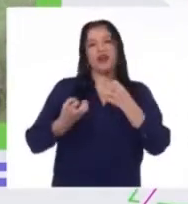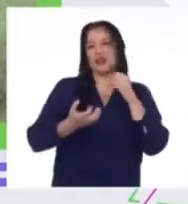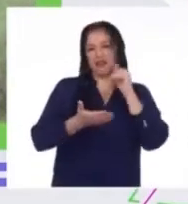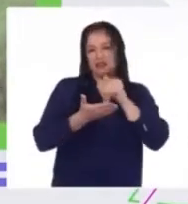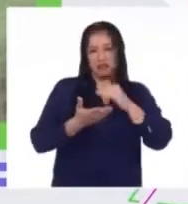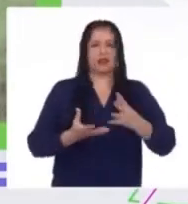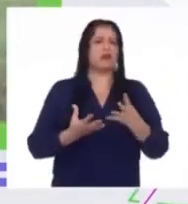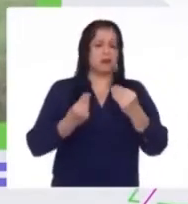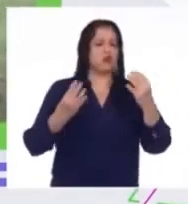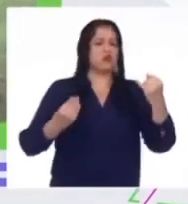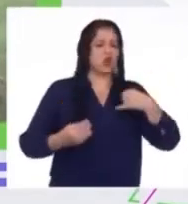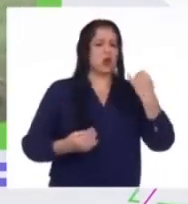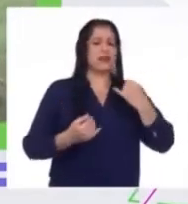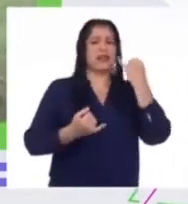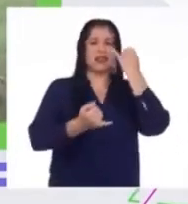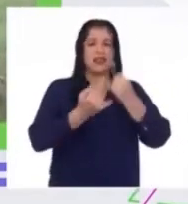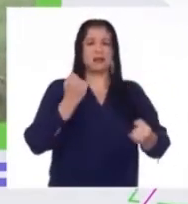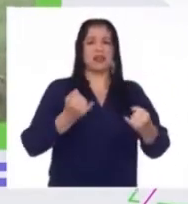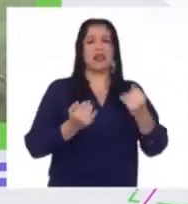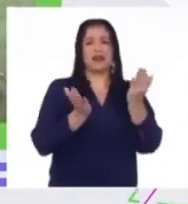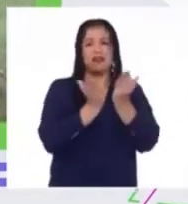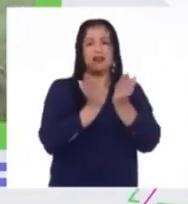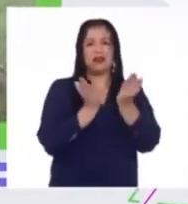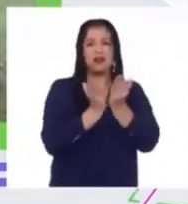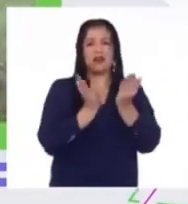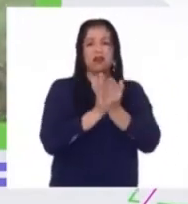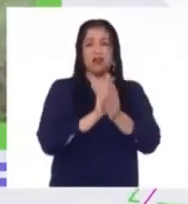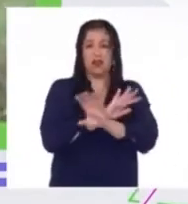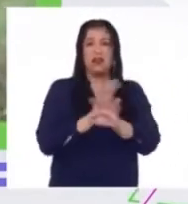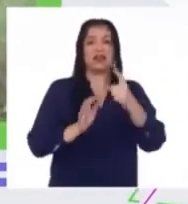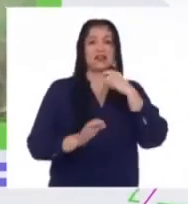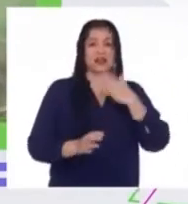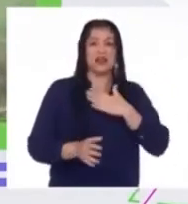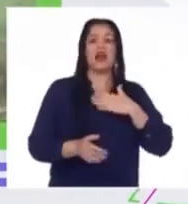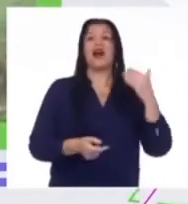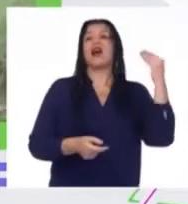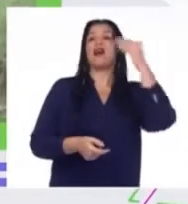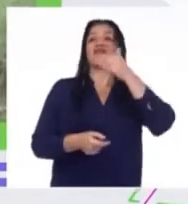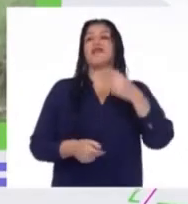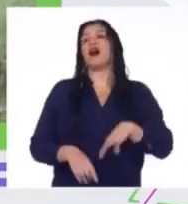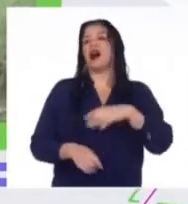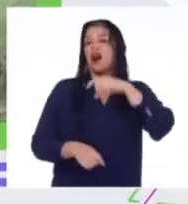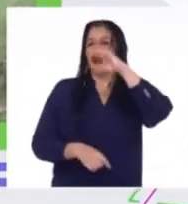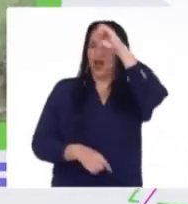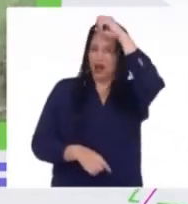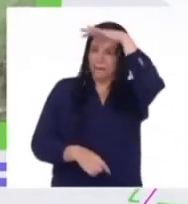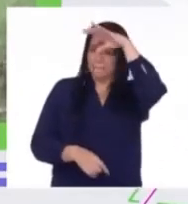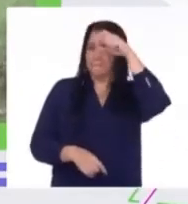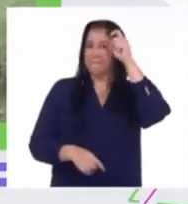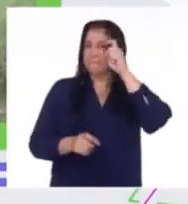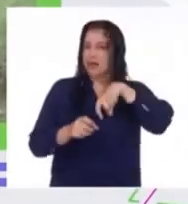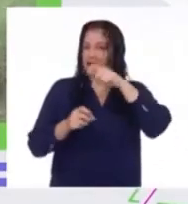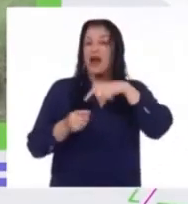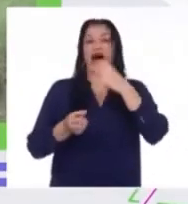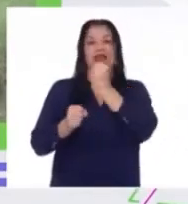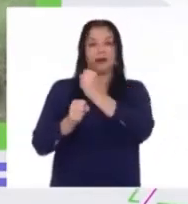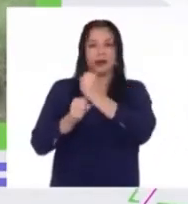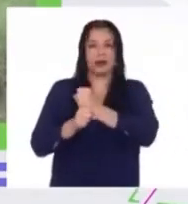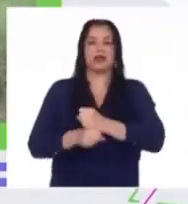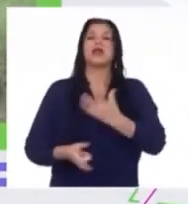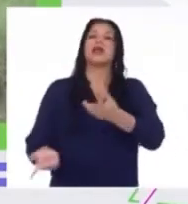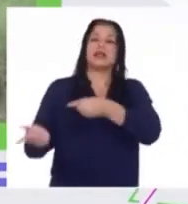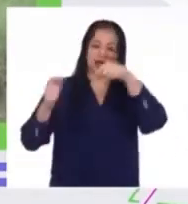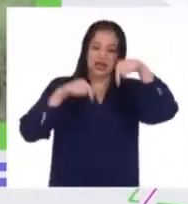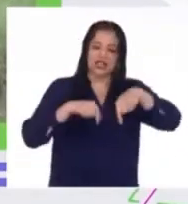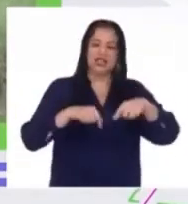jóvenes, ¿no? Que salen del colegio al toque se van a la mina. A veces cuando están en mina aquí las mujeres